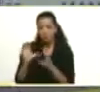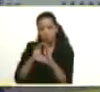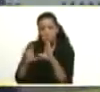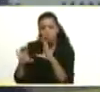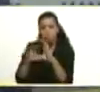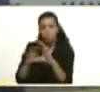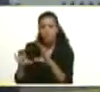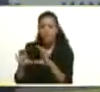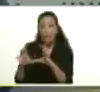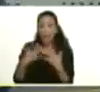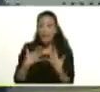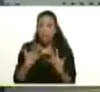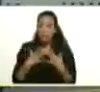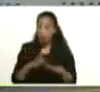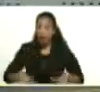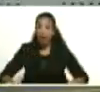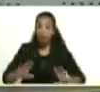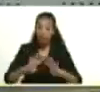Esta es nuestra casa,